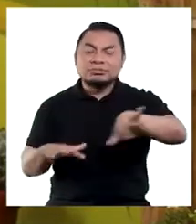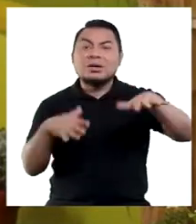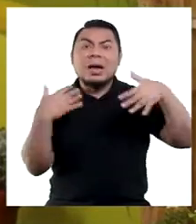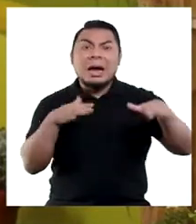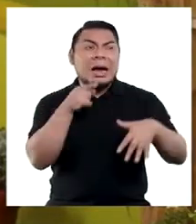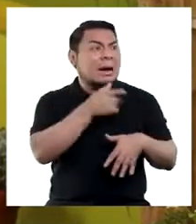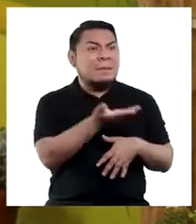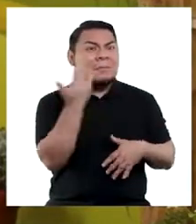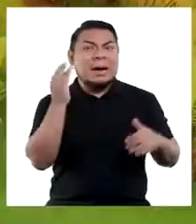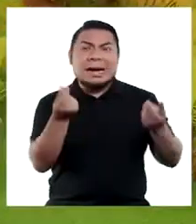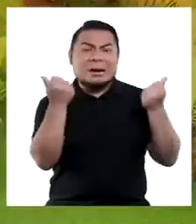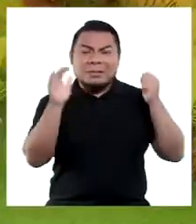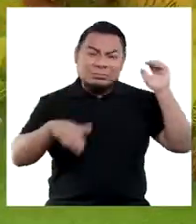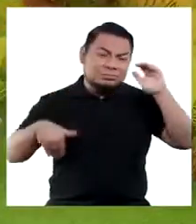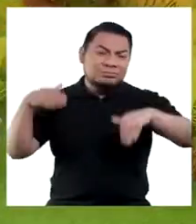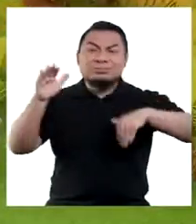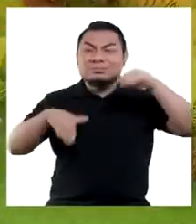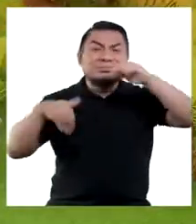muy rápido